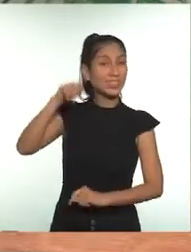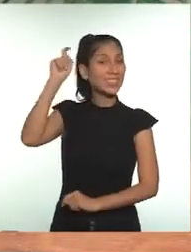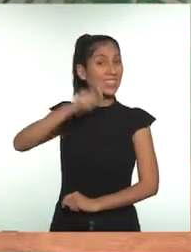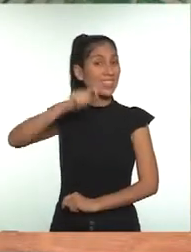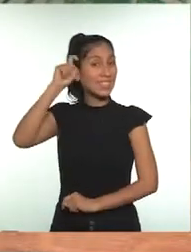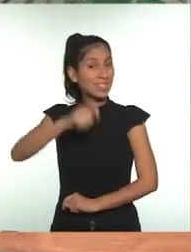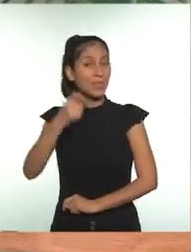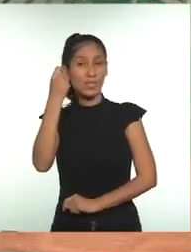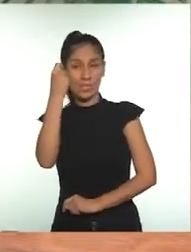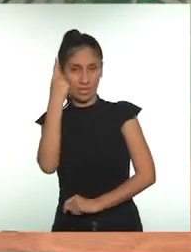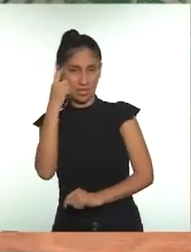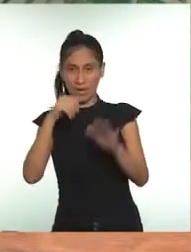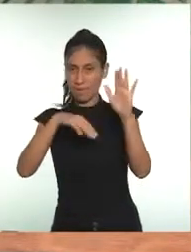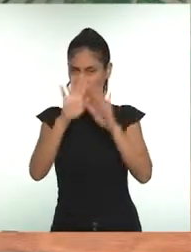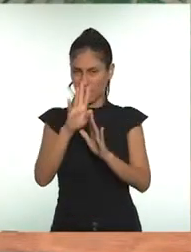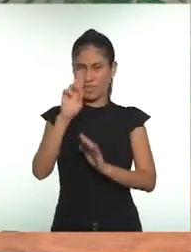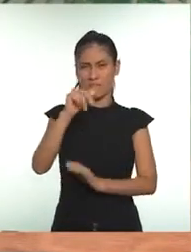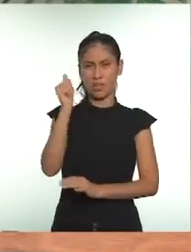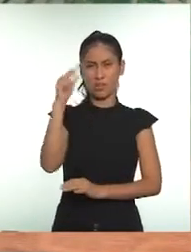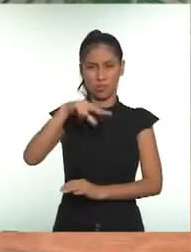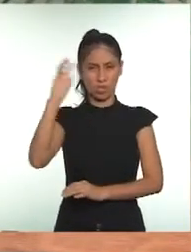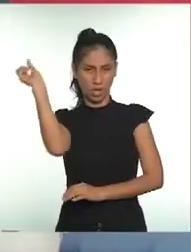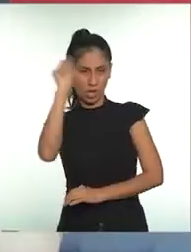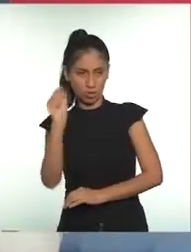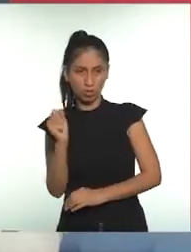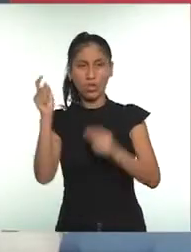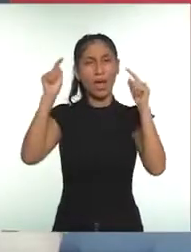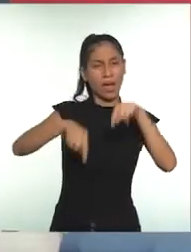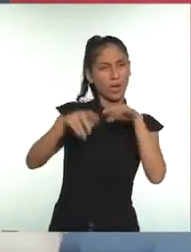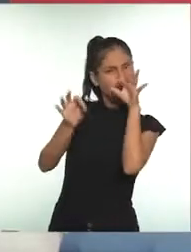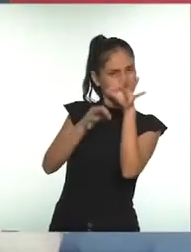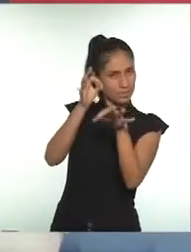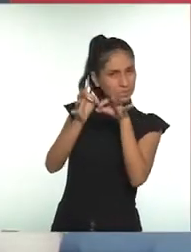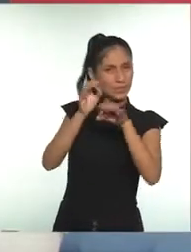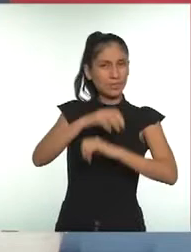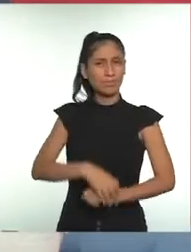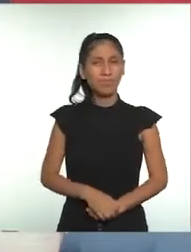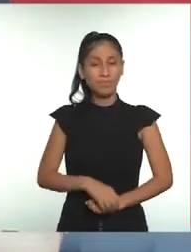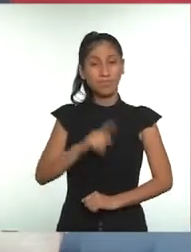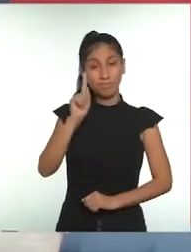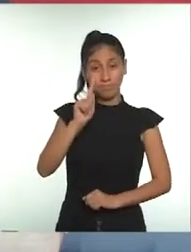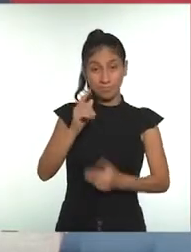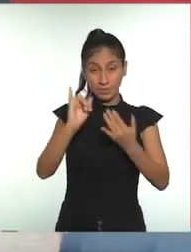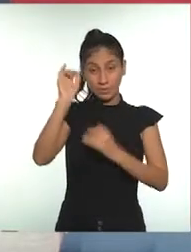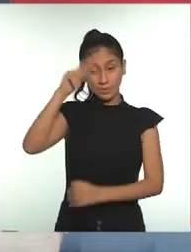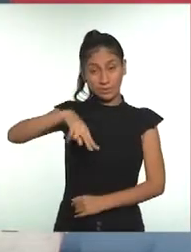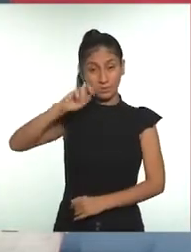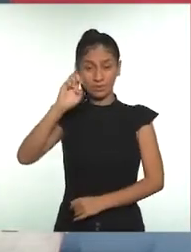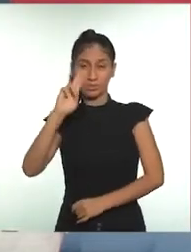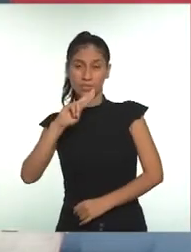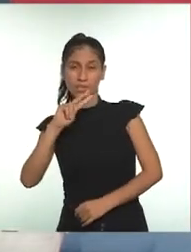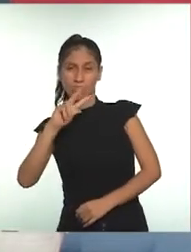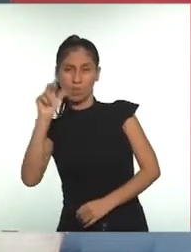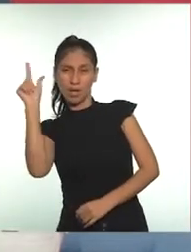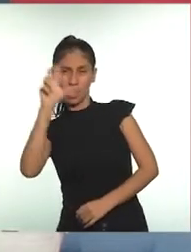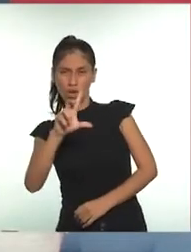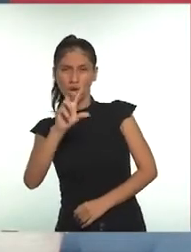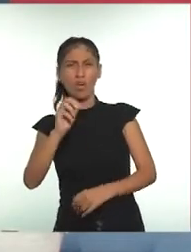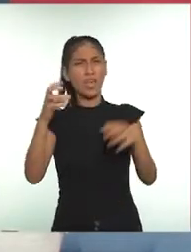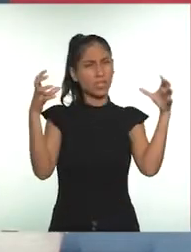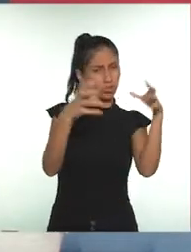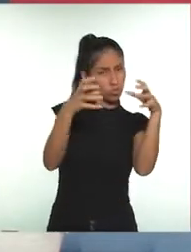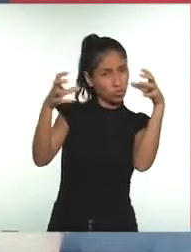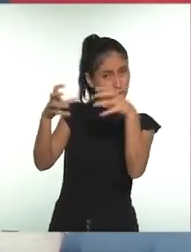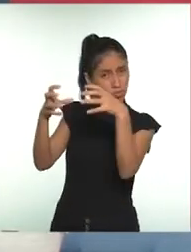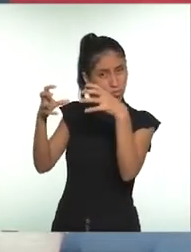eso necesitamos entender mejor esto de los rangos. Ahora te explico, compañero. Un intervalo es la representación de un